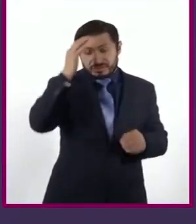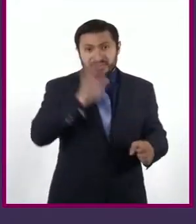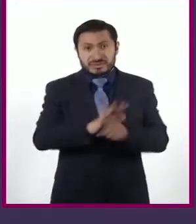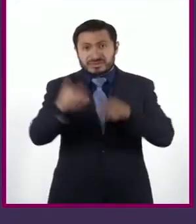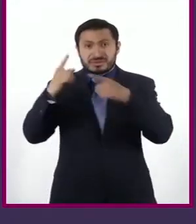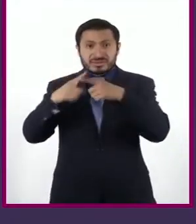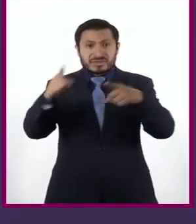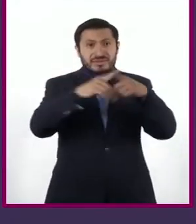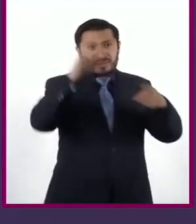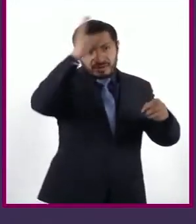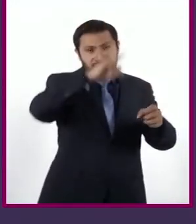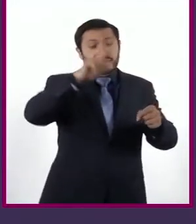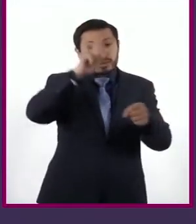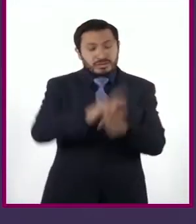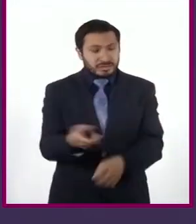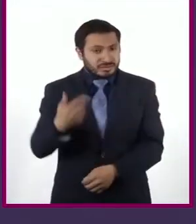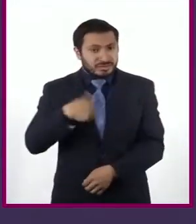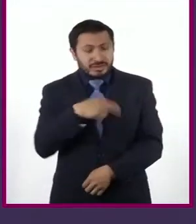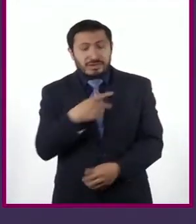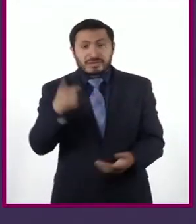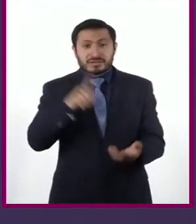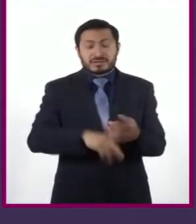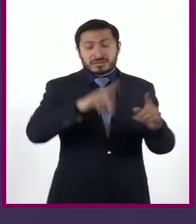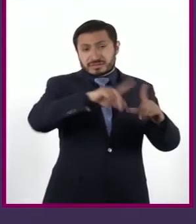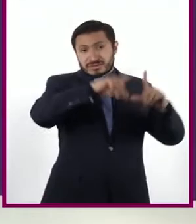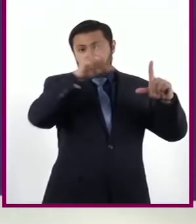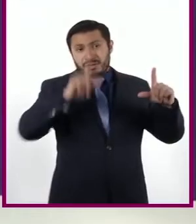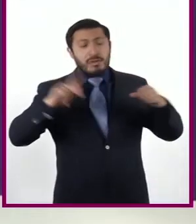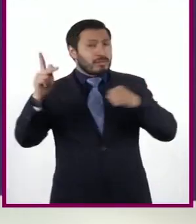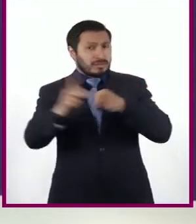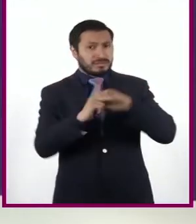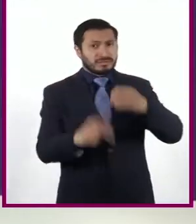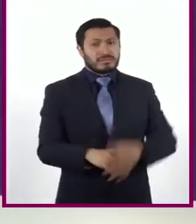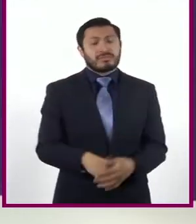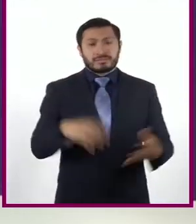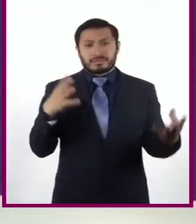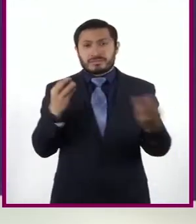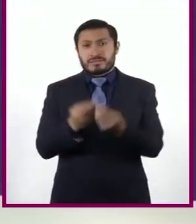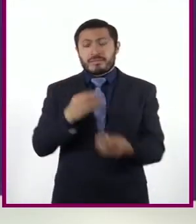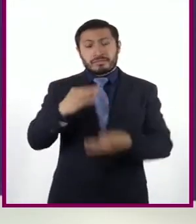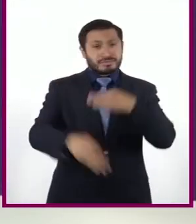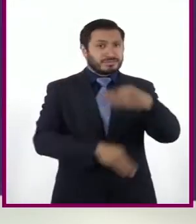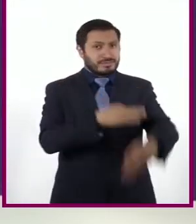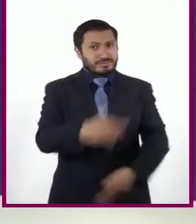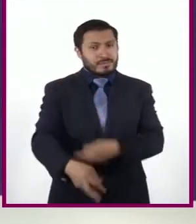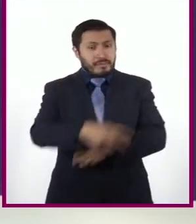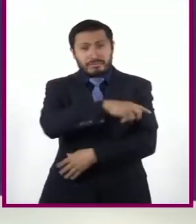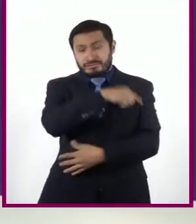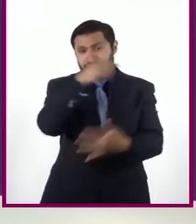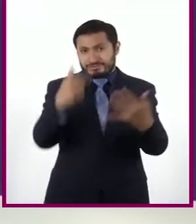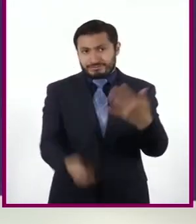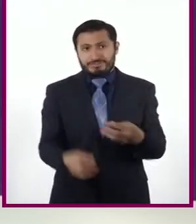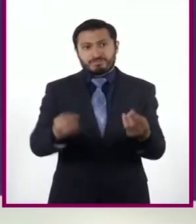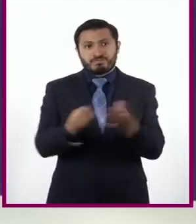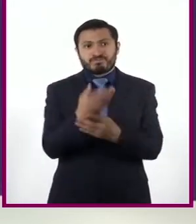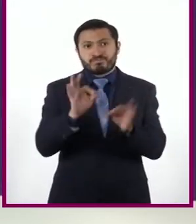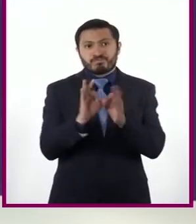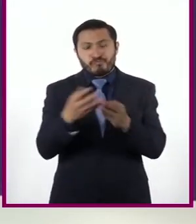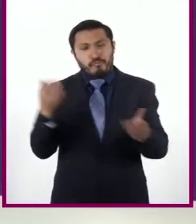diferentes culturas que habitan en nuestro país. Junto con todo ello, un nuevo enfoque sobre la